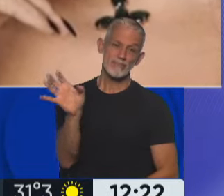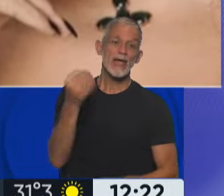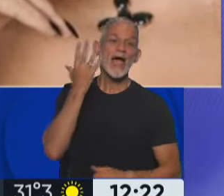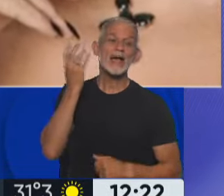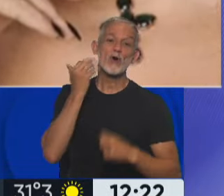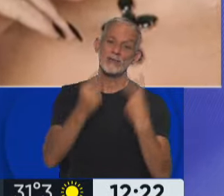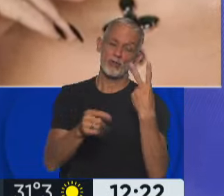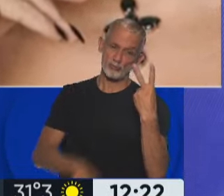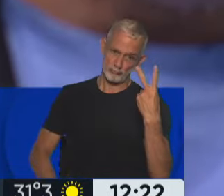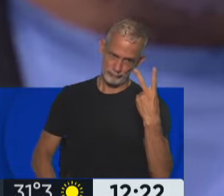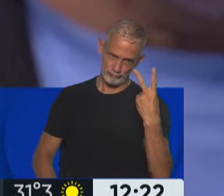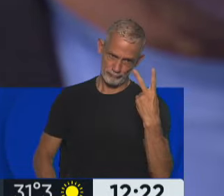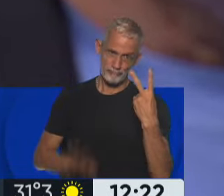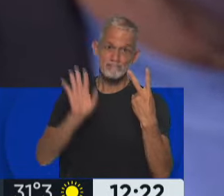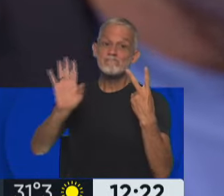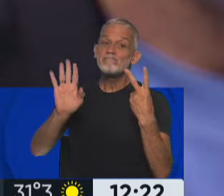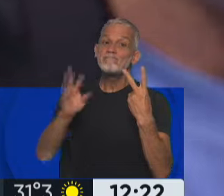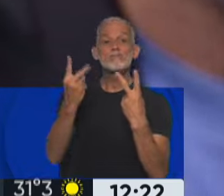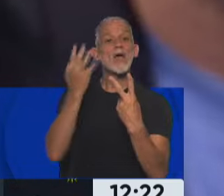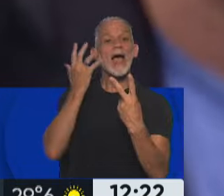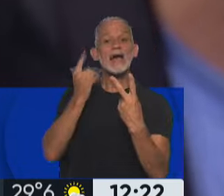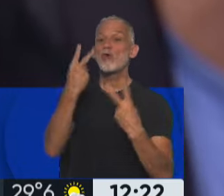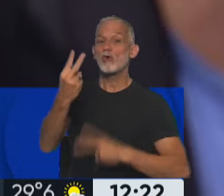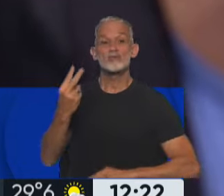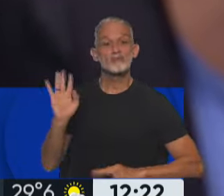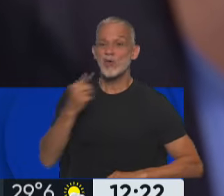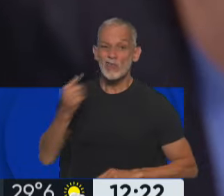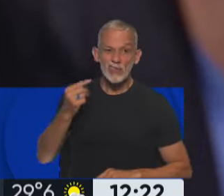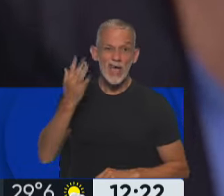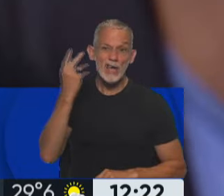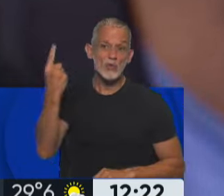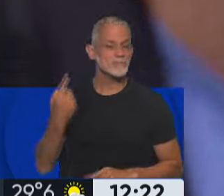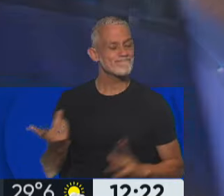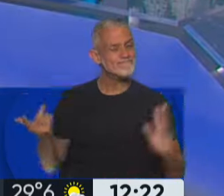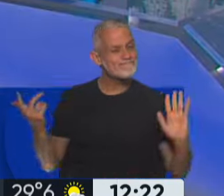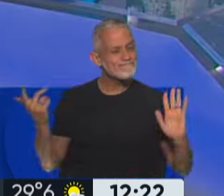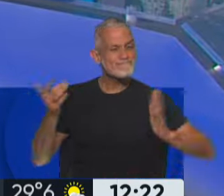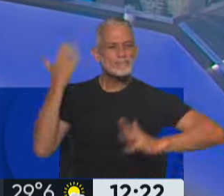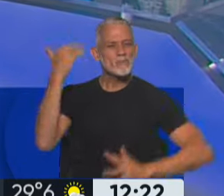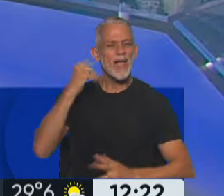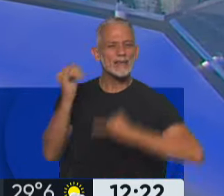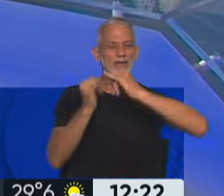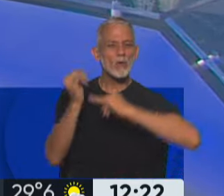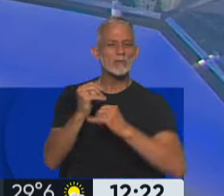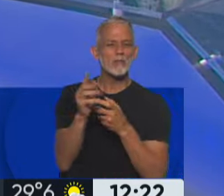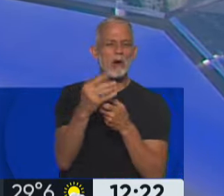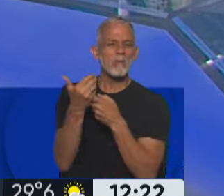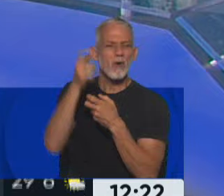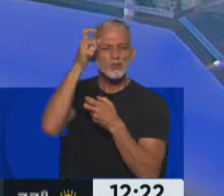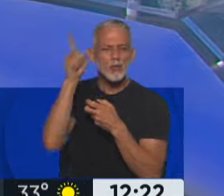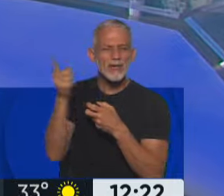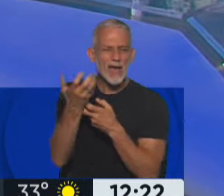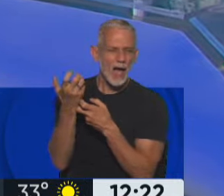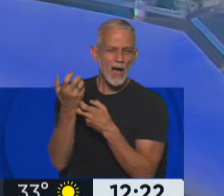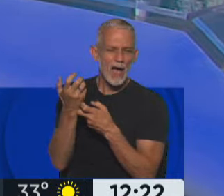viendo desde acá pero los que se habían mencionado hay dos gatitos escem los que se habían mencionado como reenes